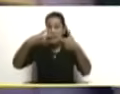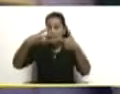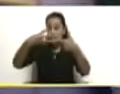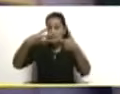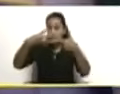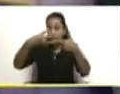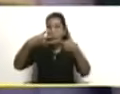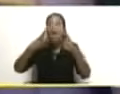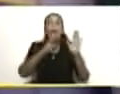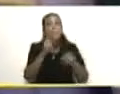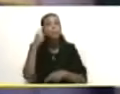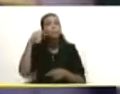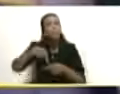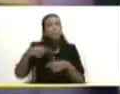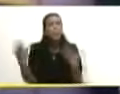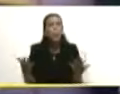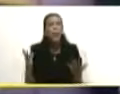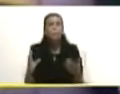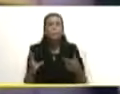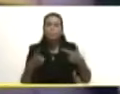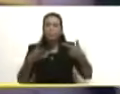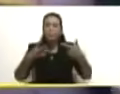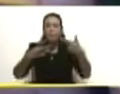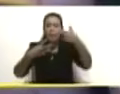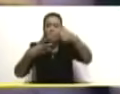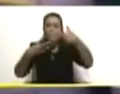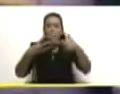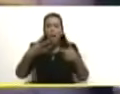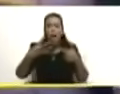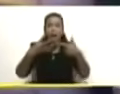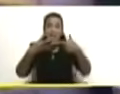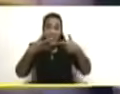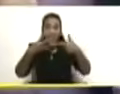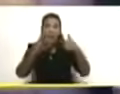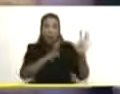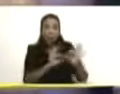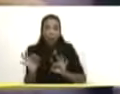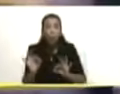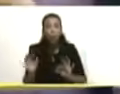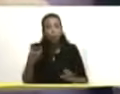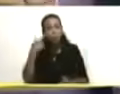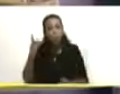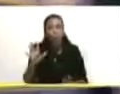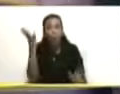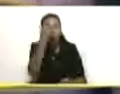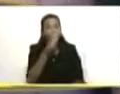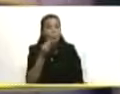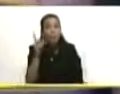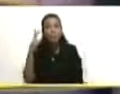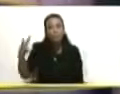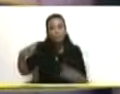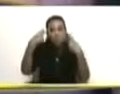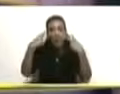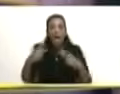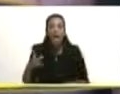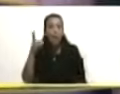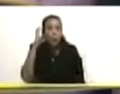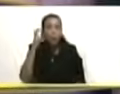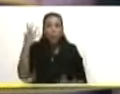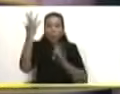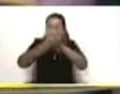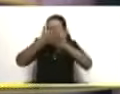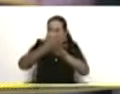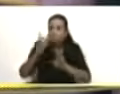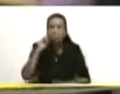divertirnos, presidente, y fíjese que el primer programa que queremos lanzar, es importante que todos los jóvenes que nos ven, que nos escuchan y que